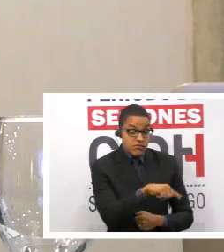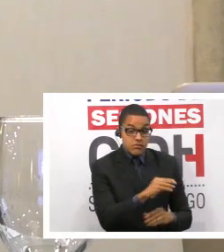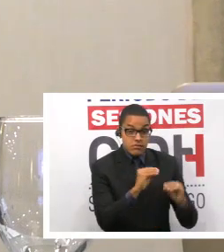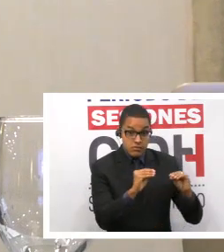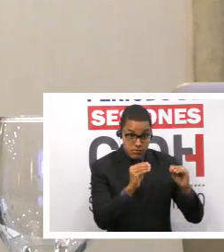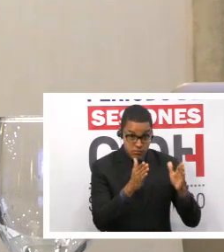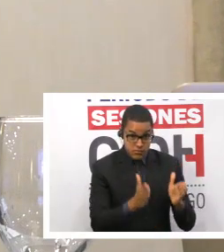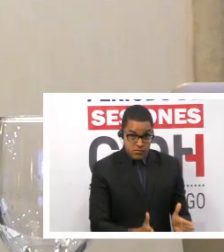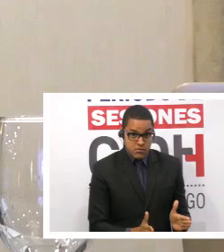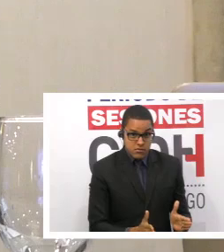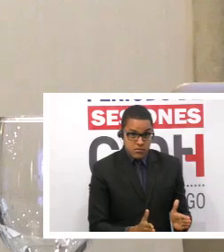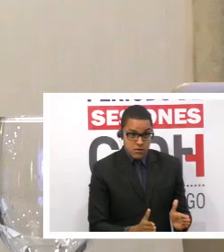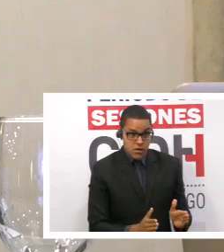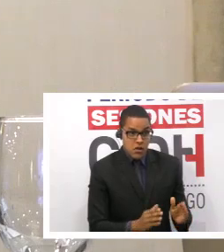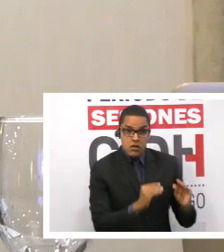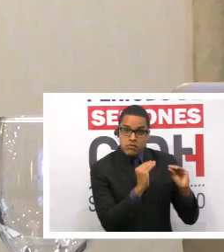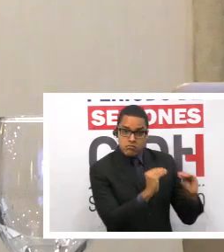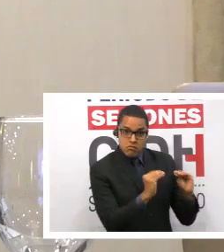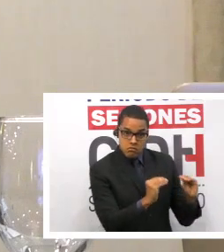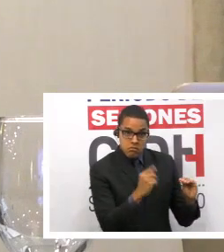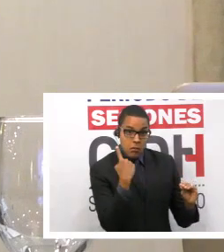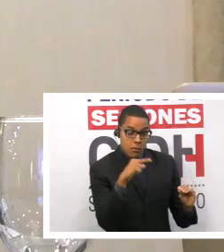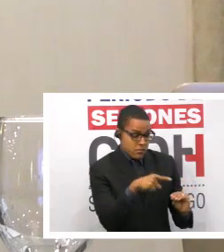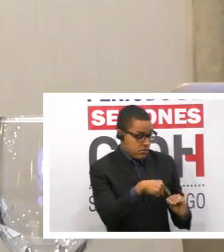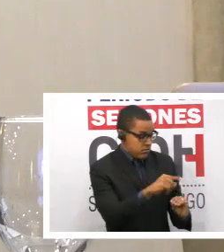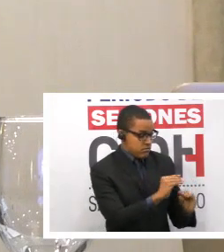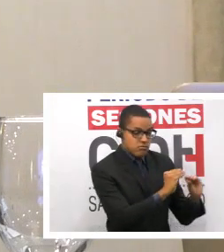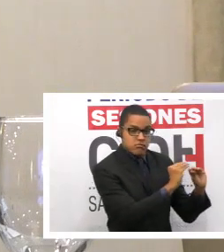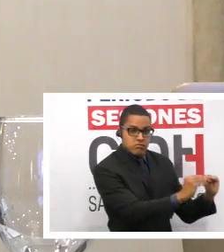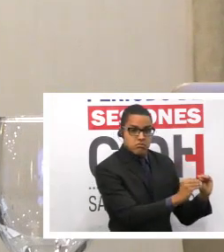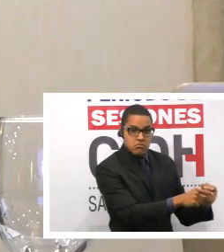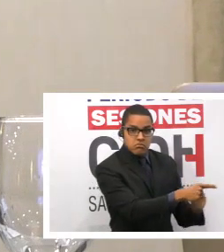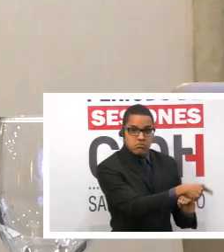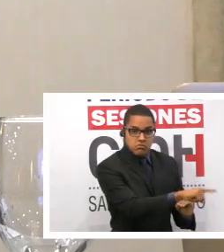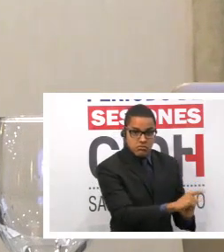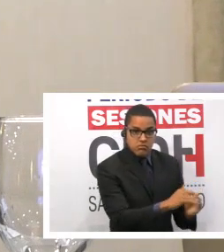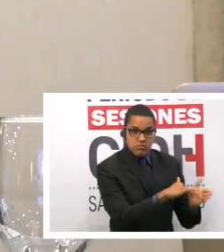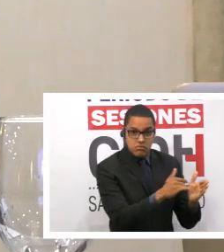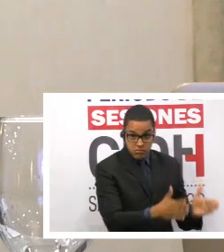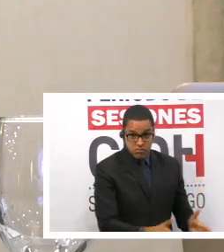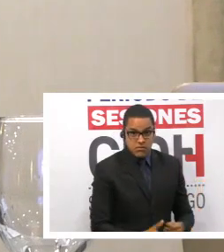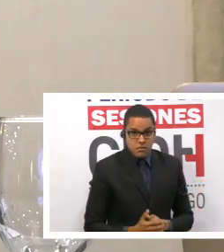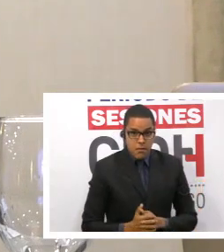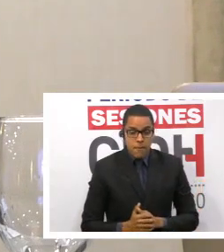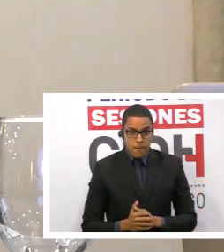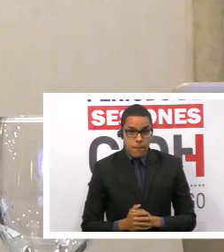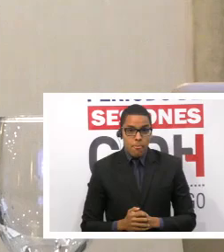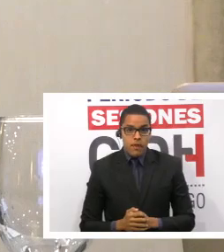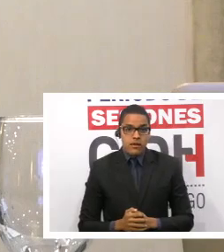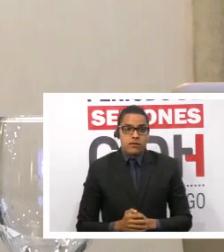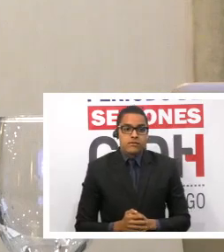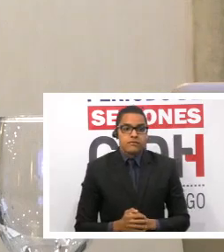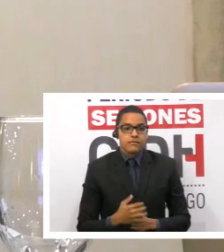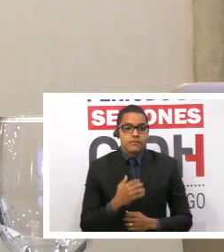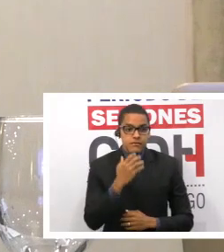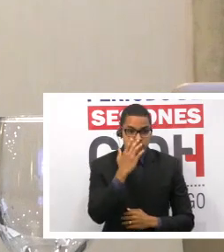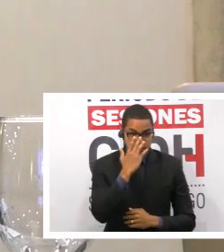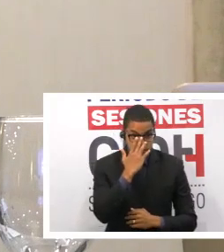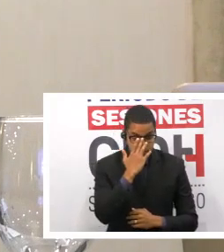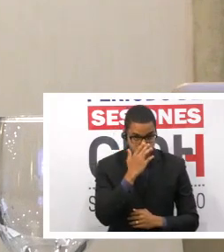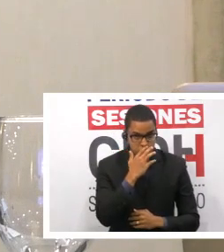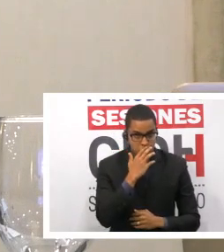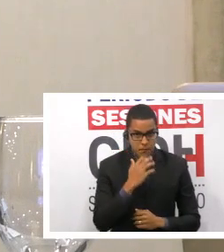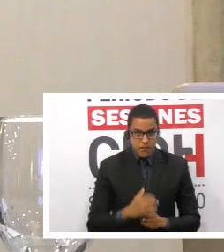consultar con los pueblos indígenas es que no hay más opciones fiscales que estas las exoneraciones tributarias a sectores privilegiados